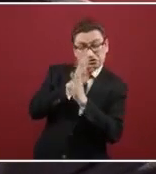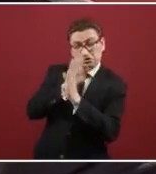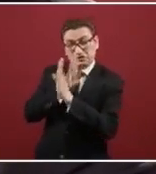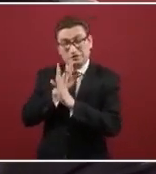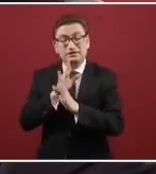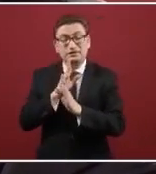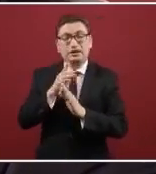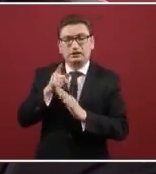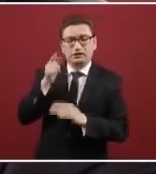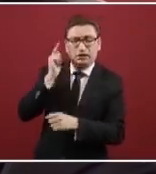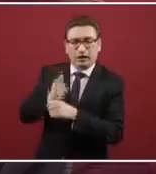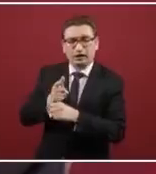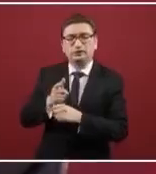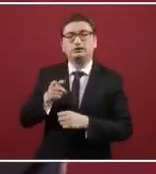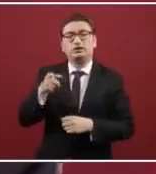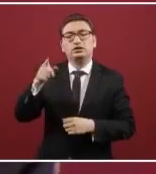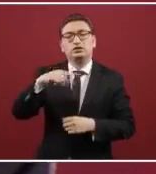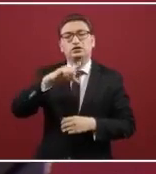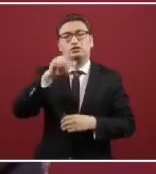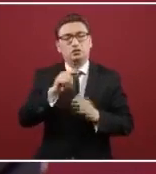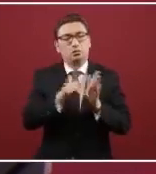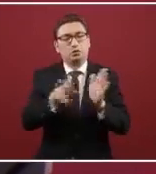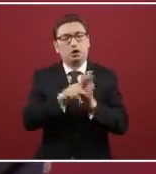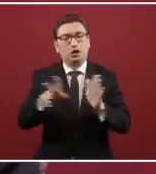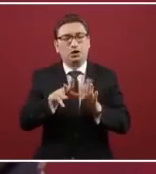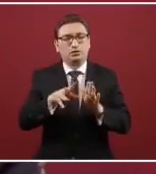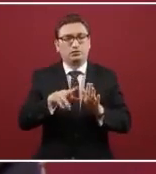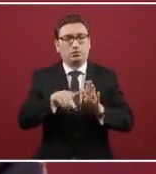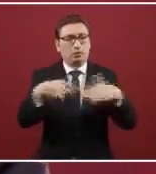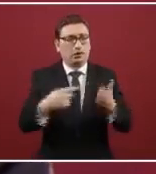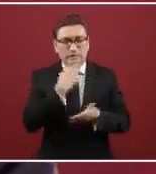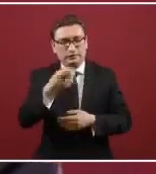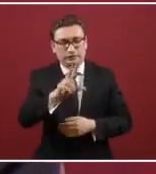CISEN y en un periódico que ya no quiero ni mencionar,